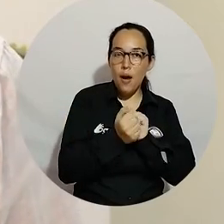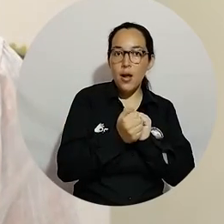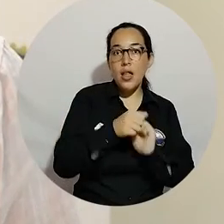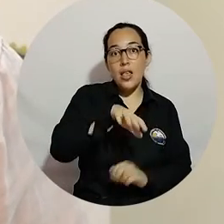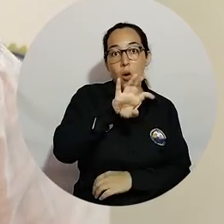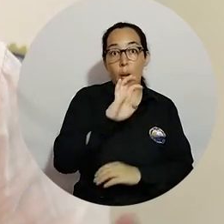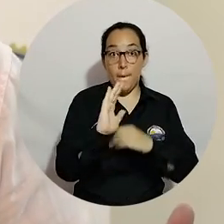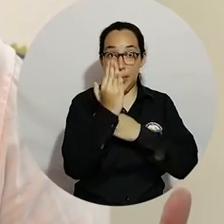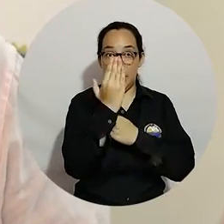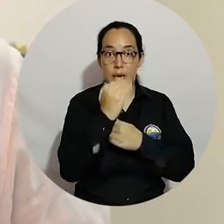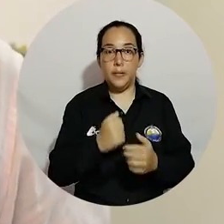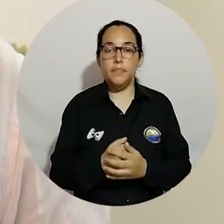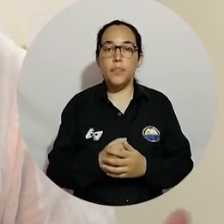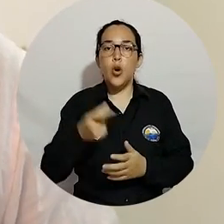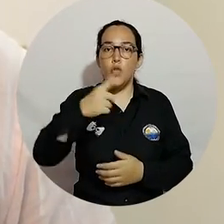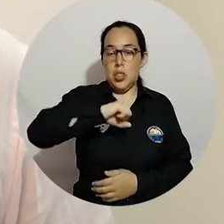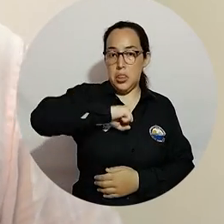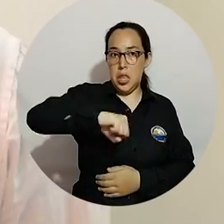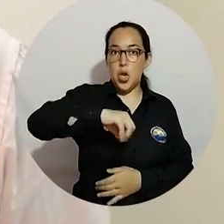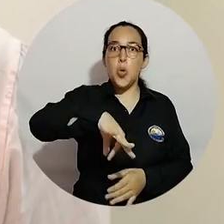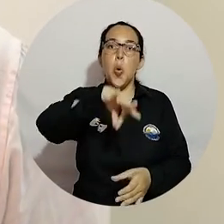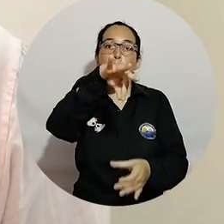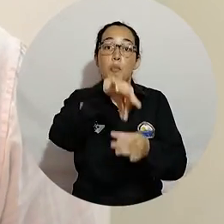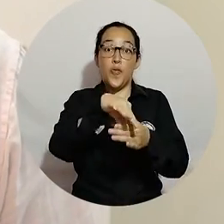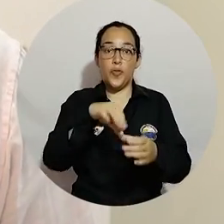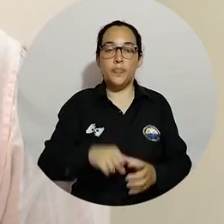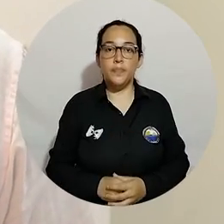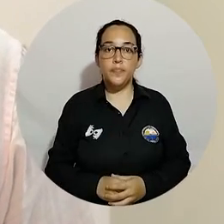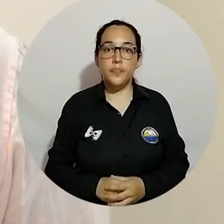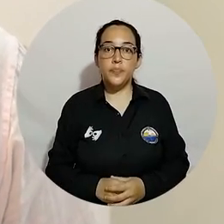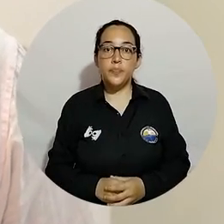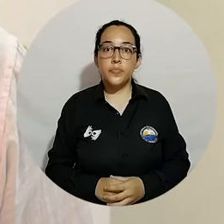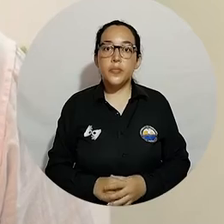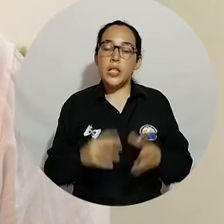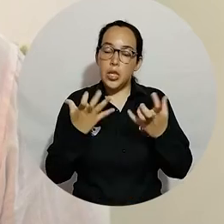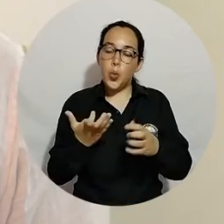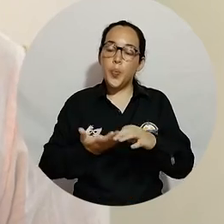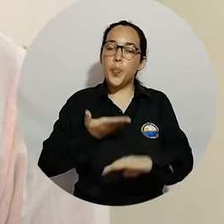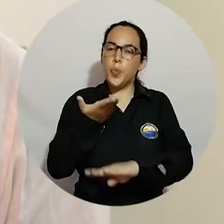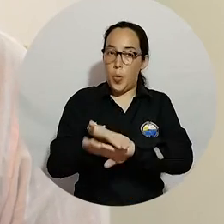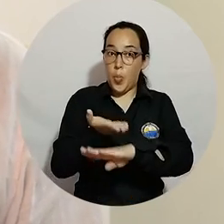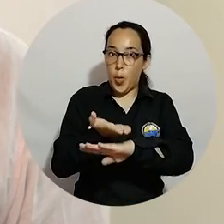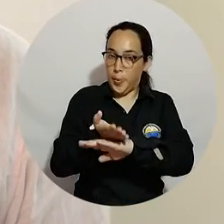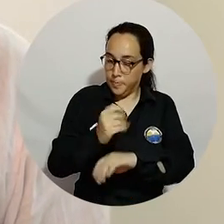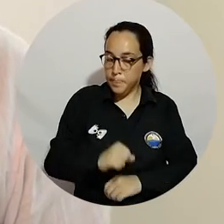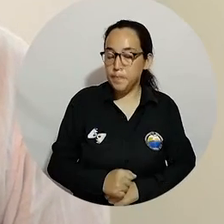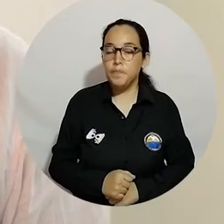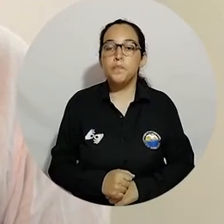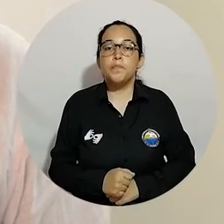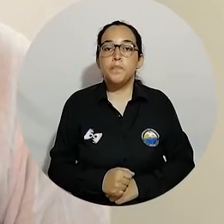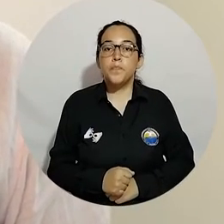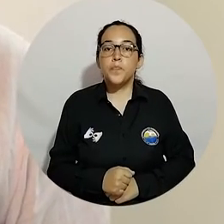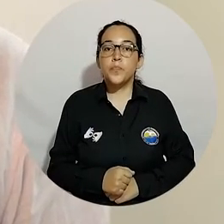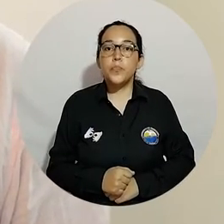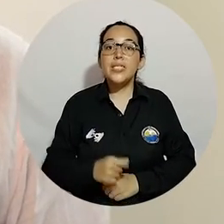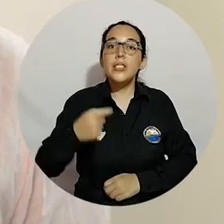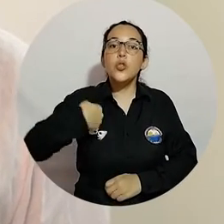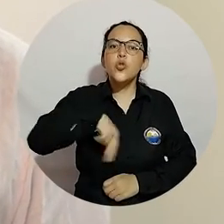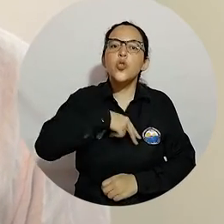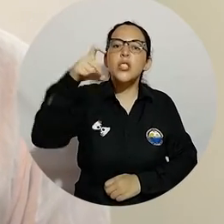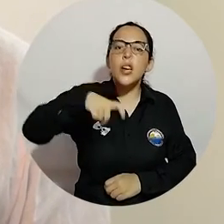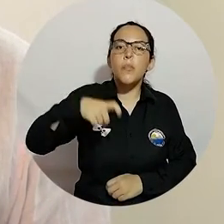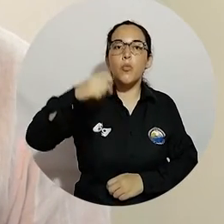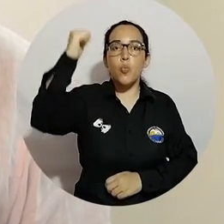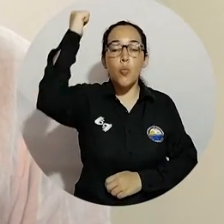mañana para que ejerzan su derecho al voto. Quiero proponerles algo y es, necesitamos